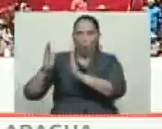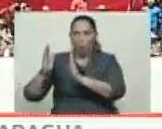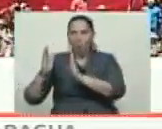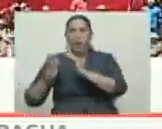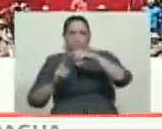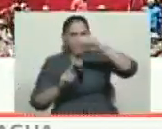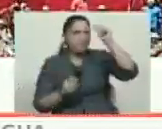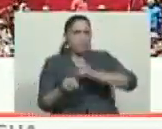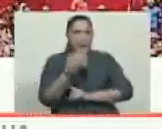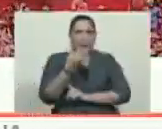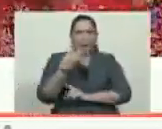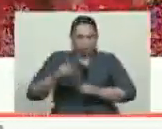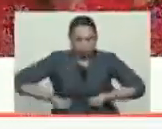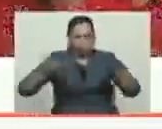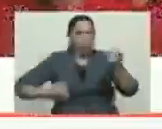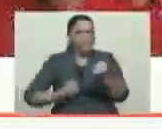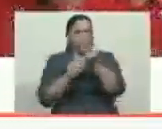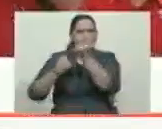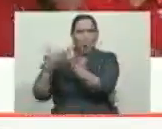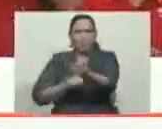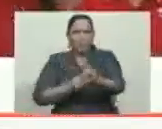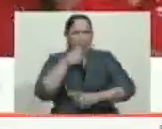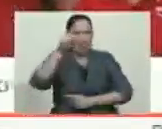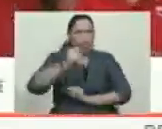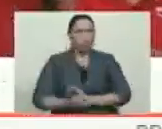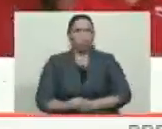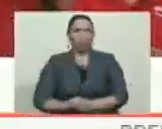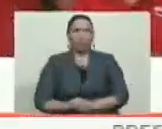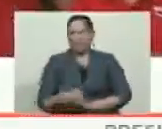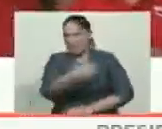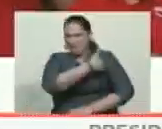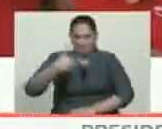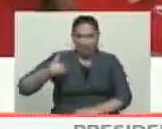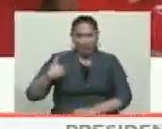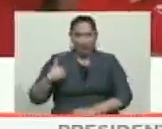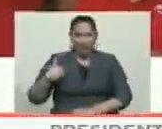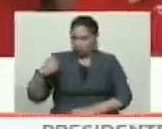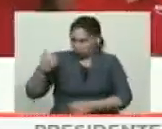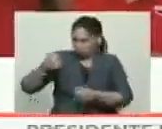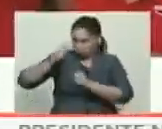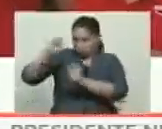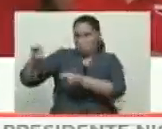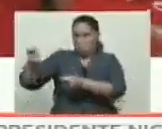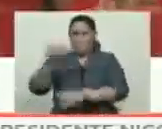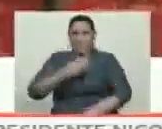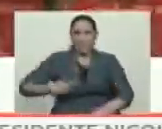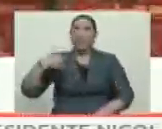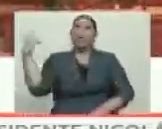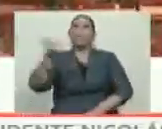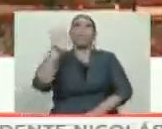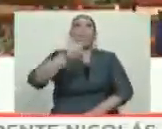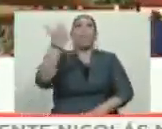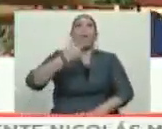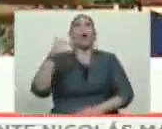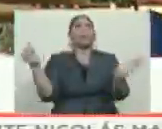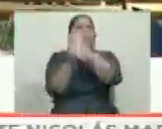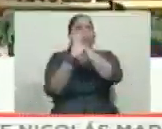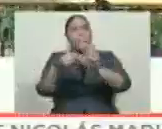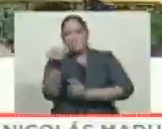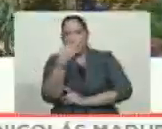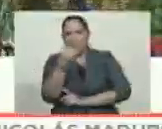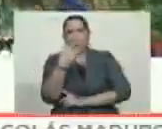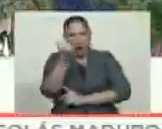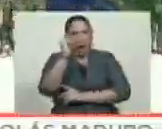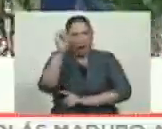a darle nuestro apoyo al hermano Nicolás Maduro, y es que el que quiera ser presidente, que venga a buscarlo en Miraflores, que ahí estará su